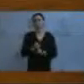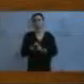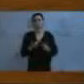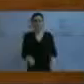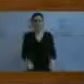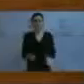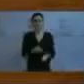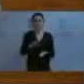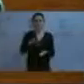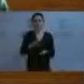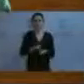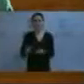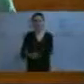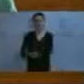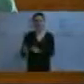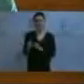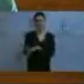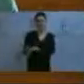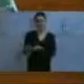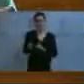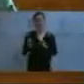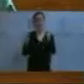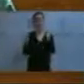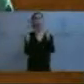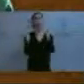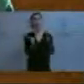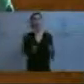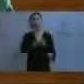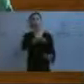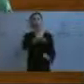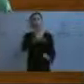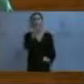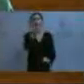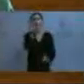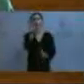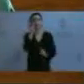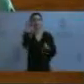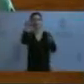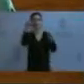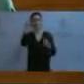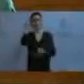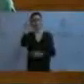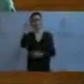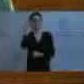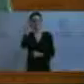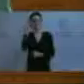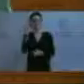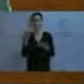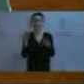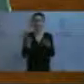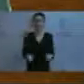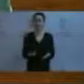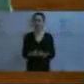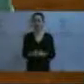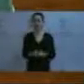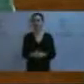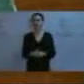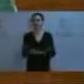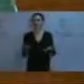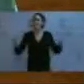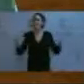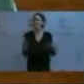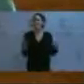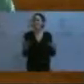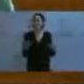su discurso de investidura, como no puede casi resultar de otra manera, que era una gran